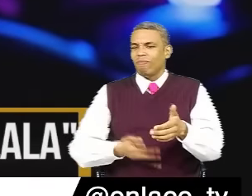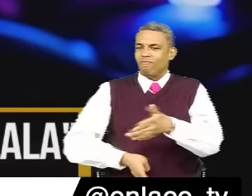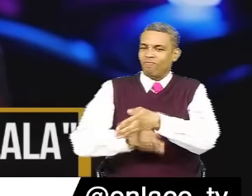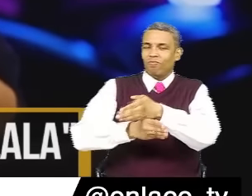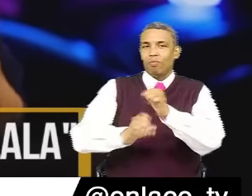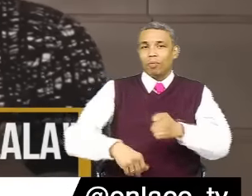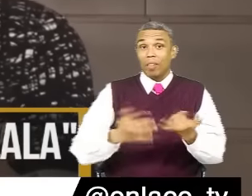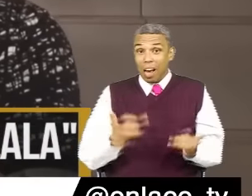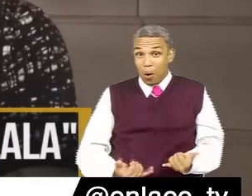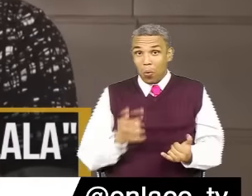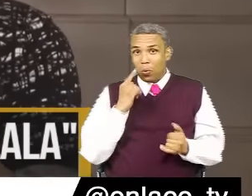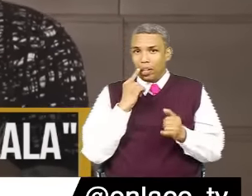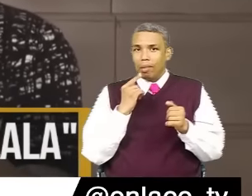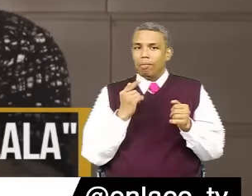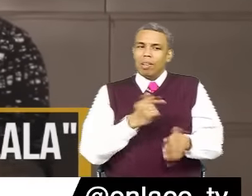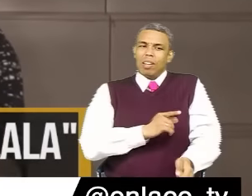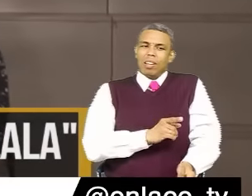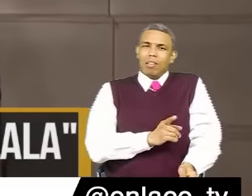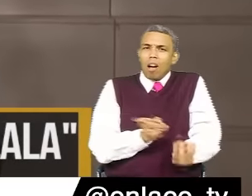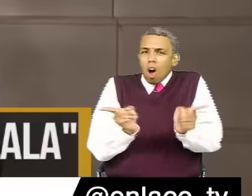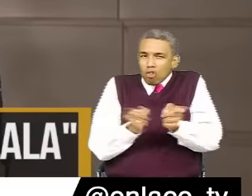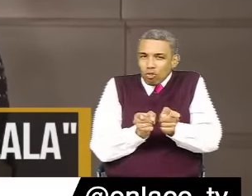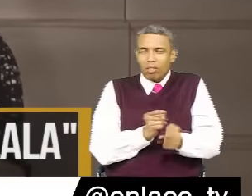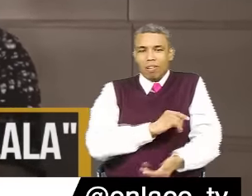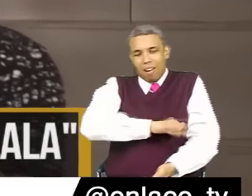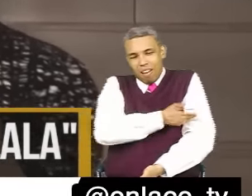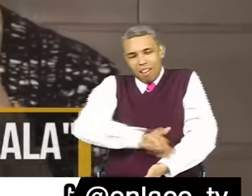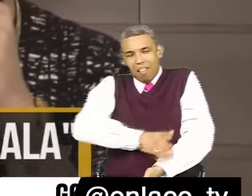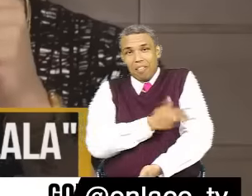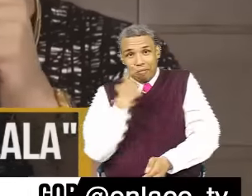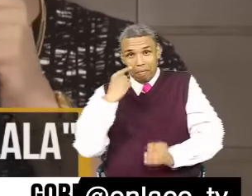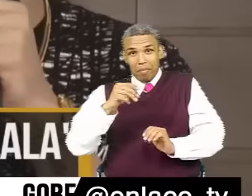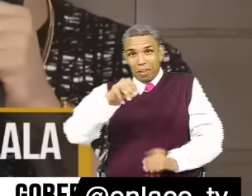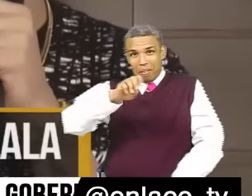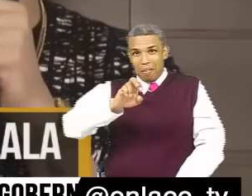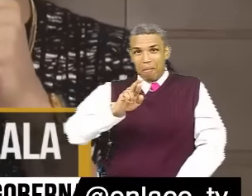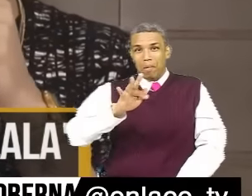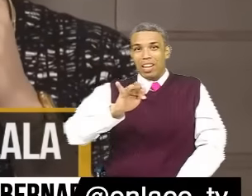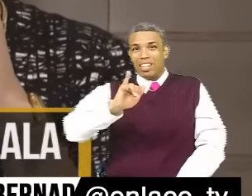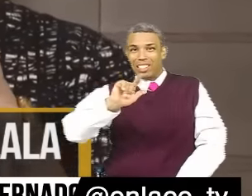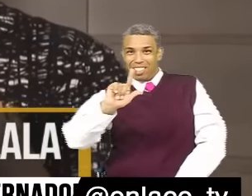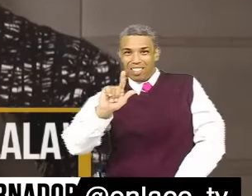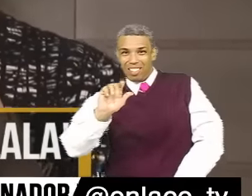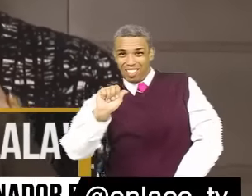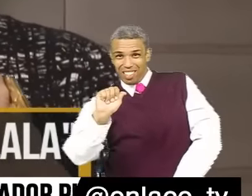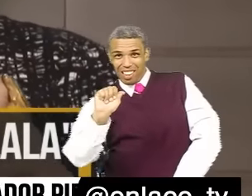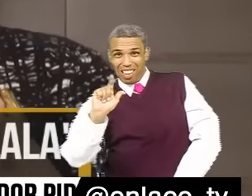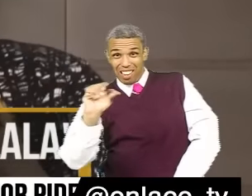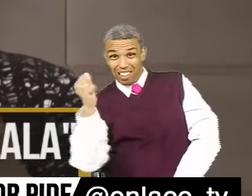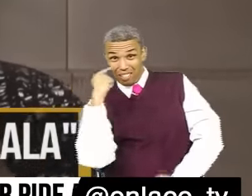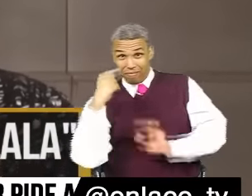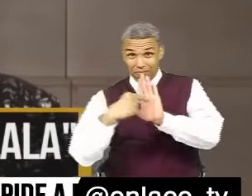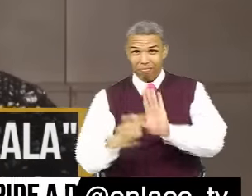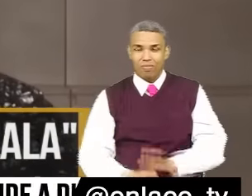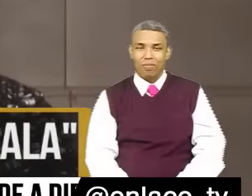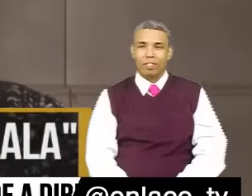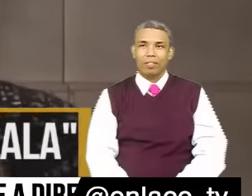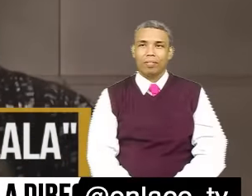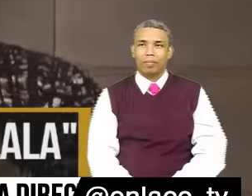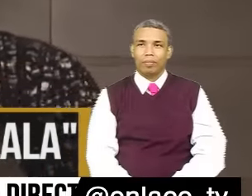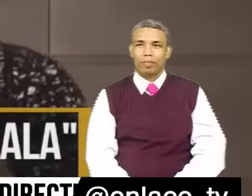pedacito de Martíllala de J-E-Y-Z, más o menos como dice el despeluque. Por eso Martíllala,